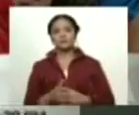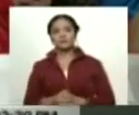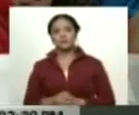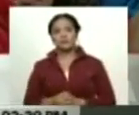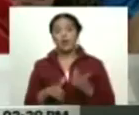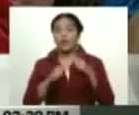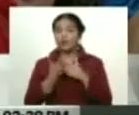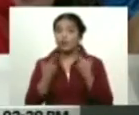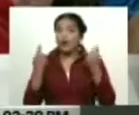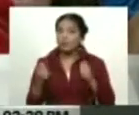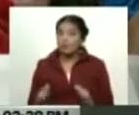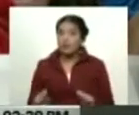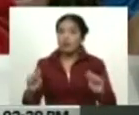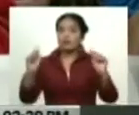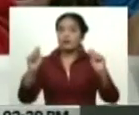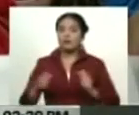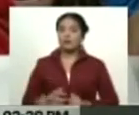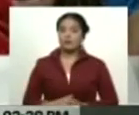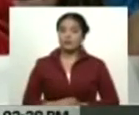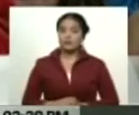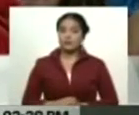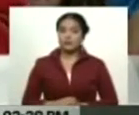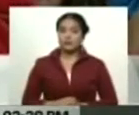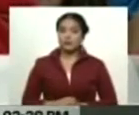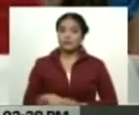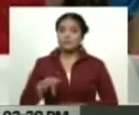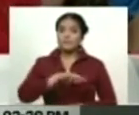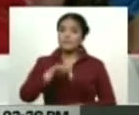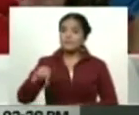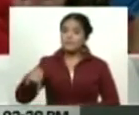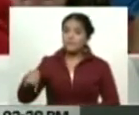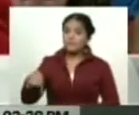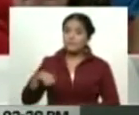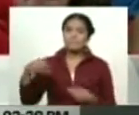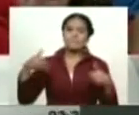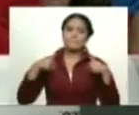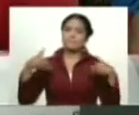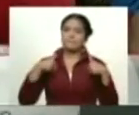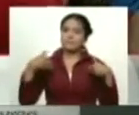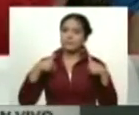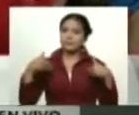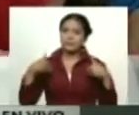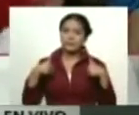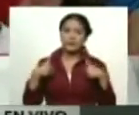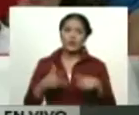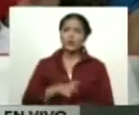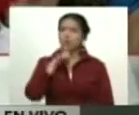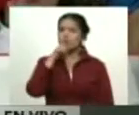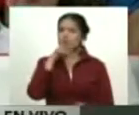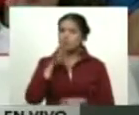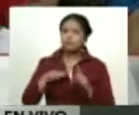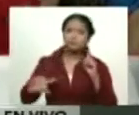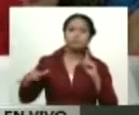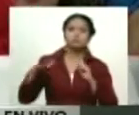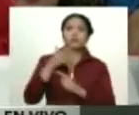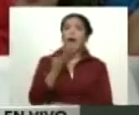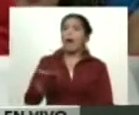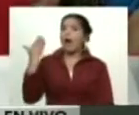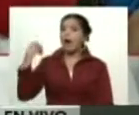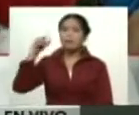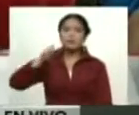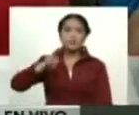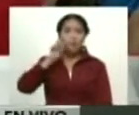Así que han tratado, sin lugar a dudas, hemos sido víctimas de un ataque inclemente, nunca antes